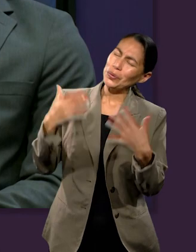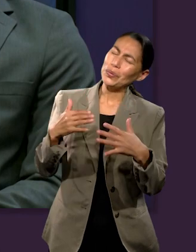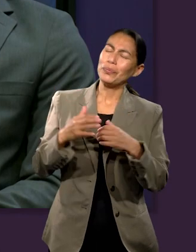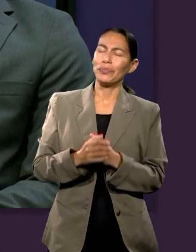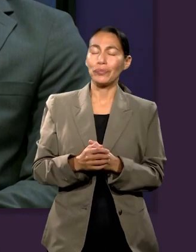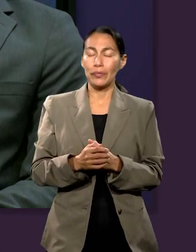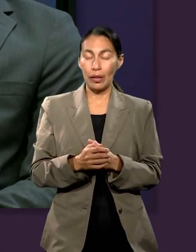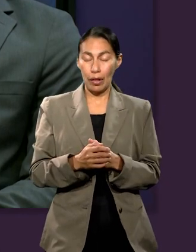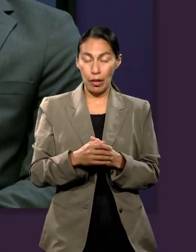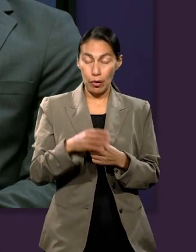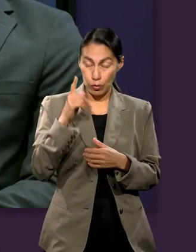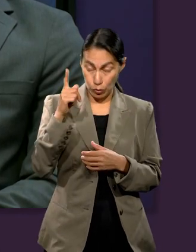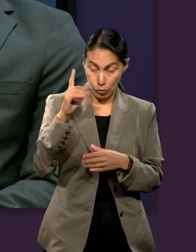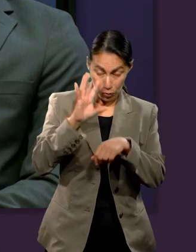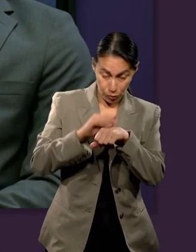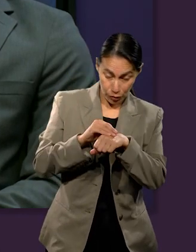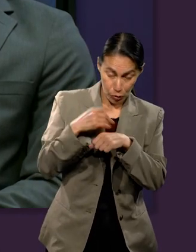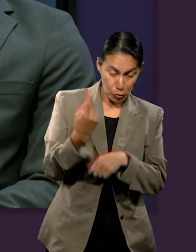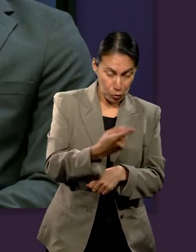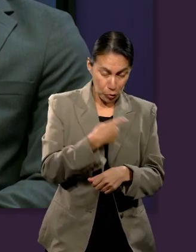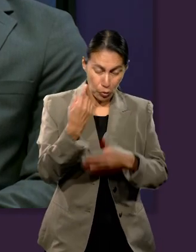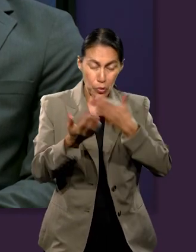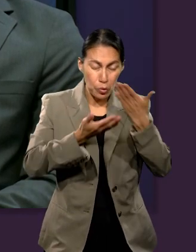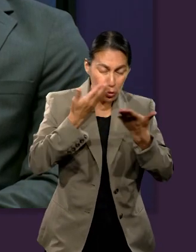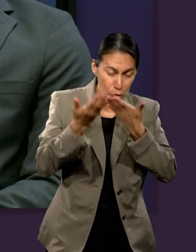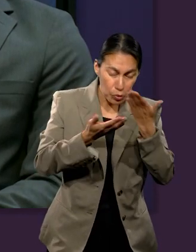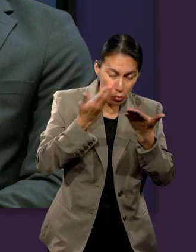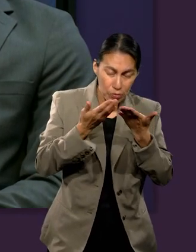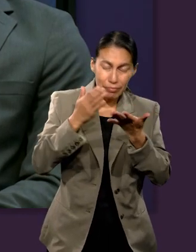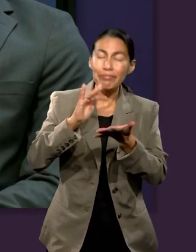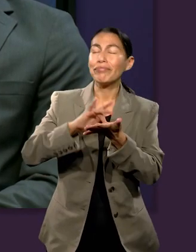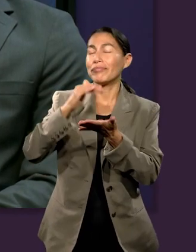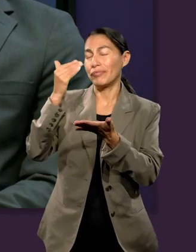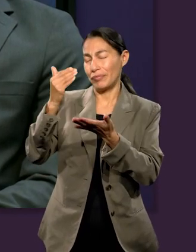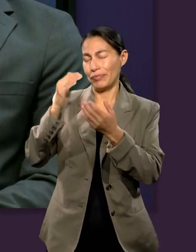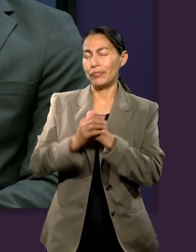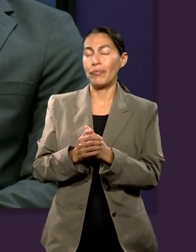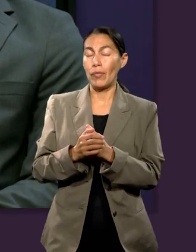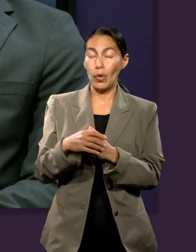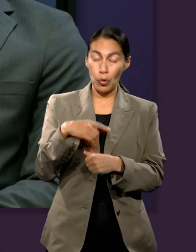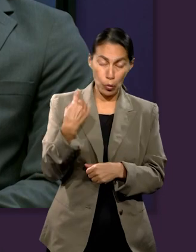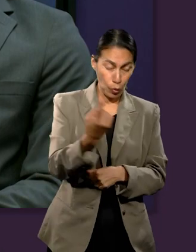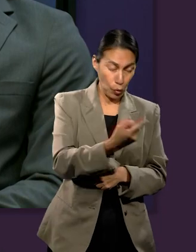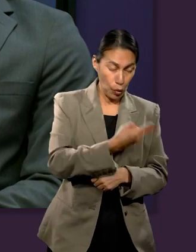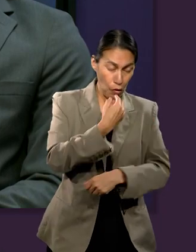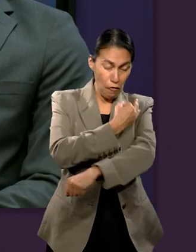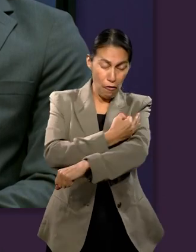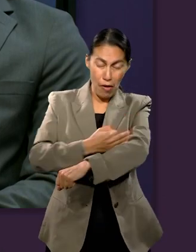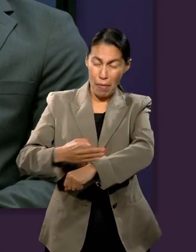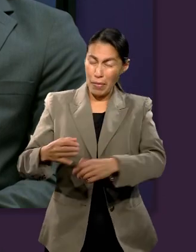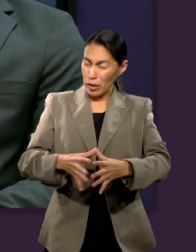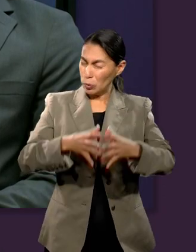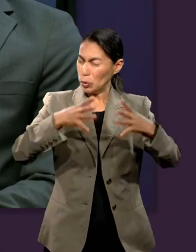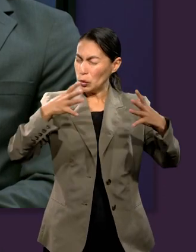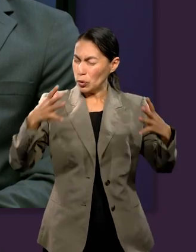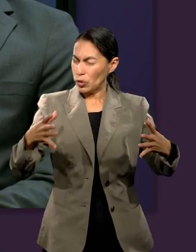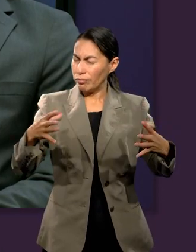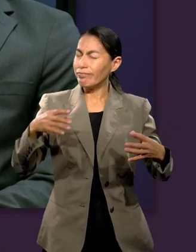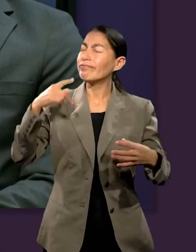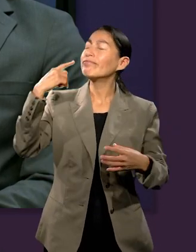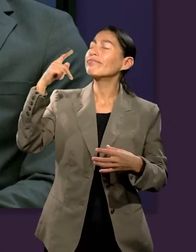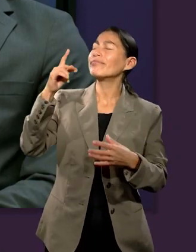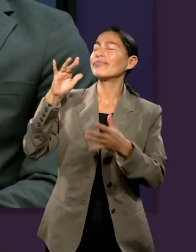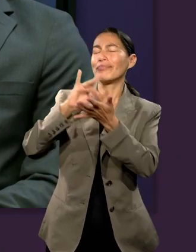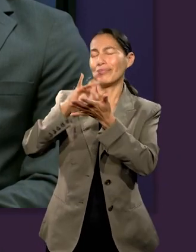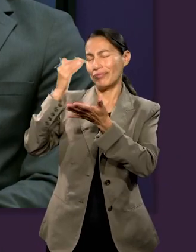también por el estudio que nos has permitido y por formar parte de esta gran familia deseamos Dios que